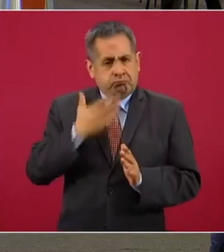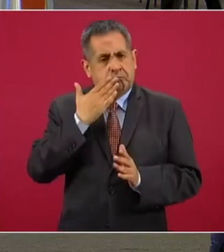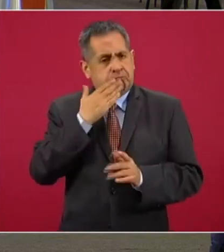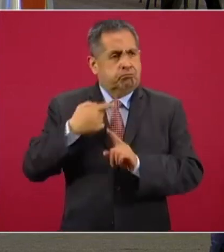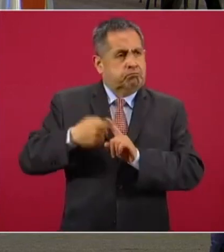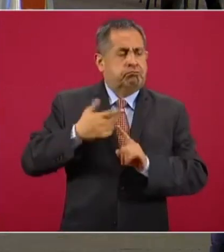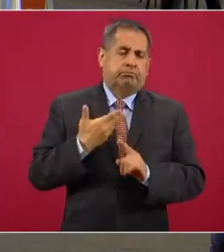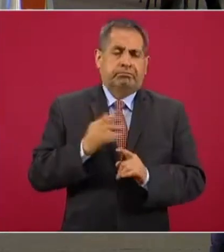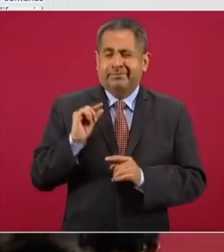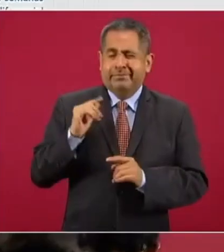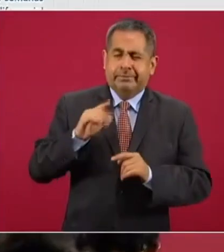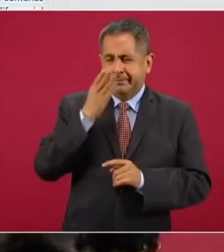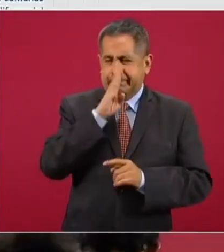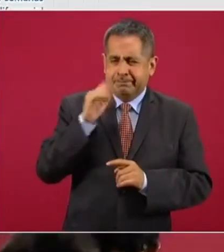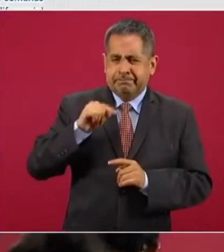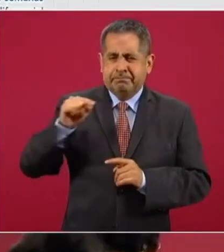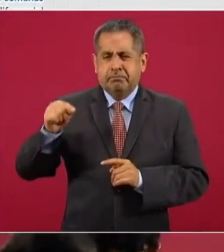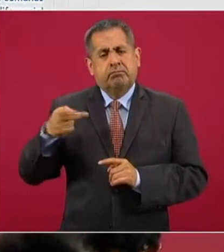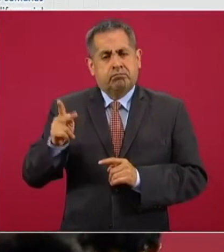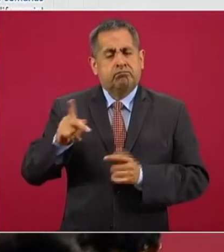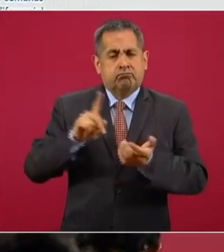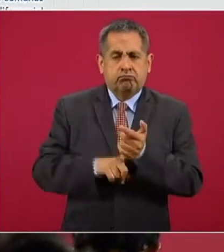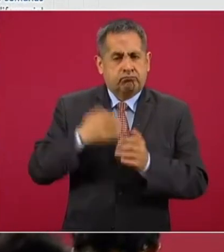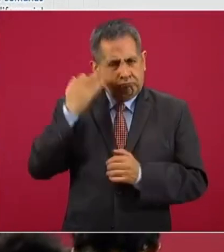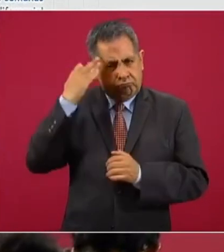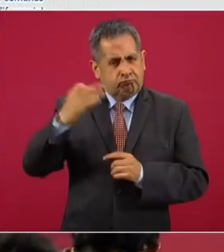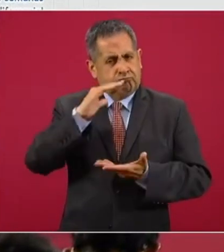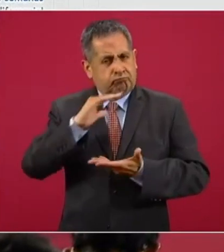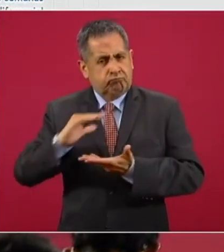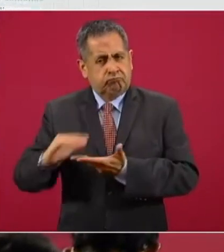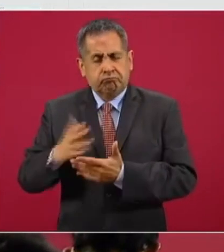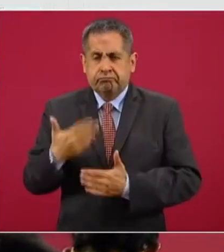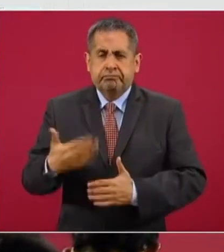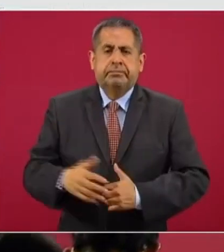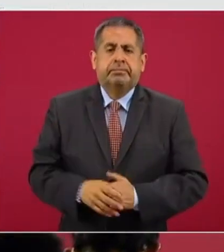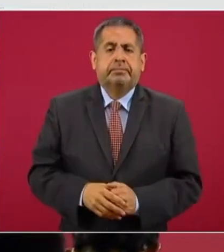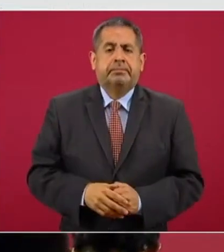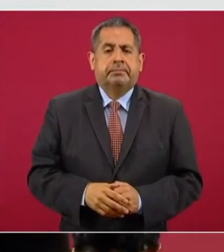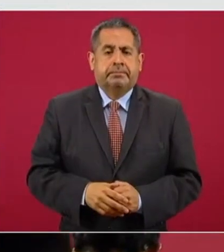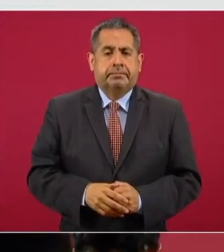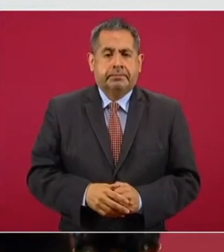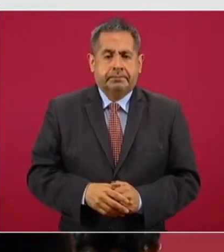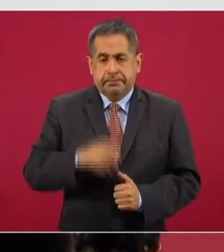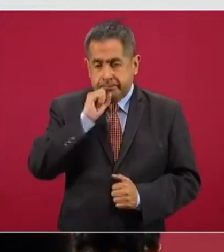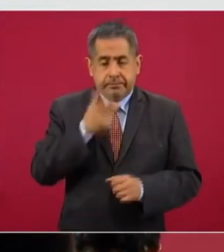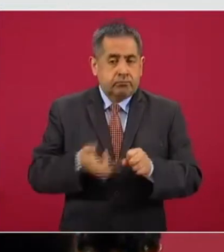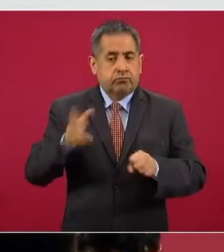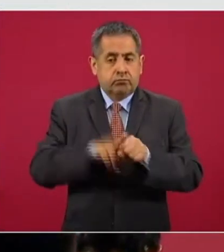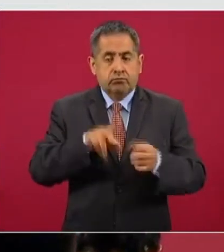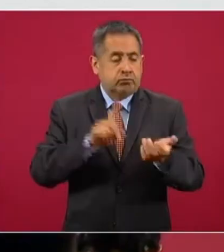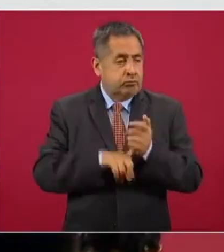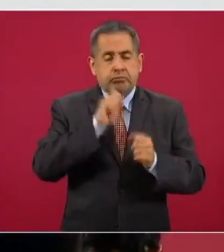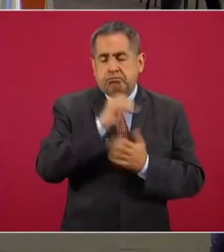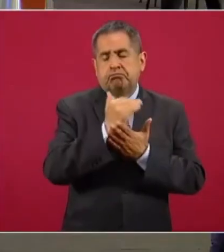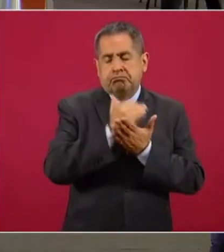variaciones en las últimas semanas, pero en general con un periodo de descenso. La siguiente. Y la ocupación hospitalaria también